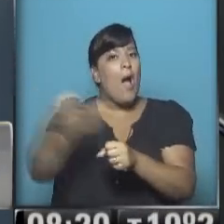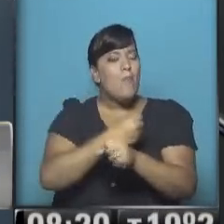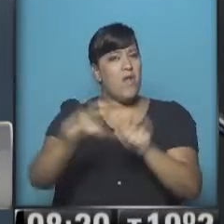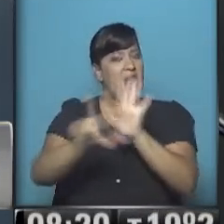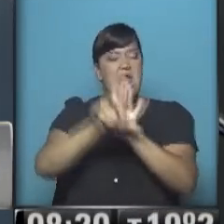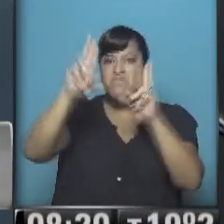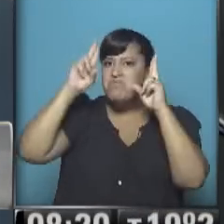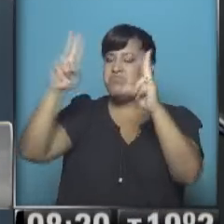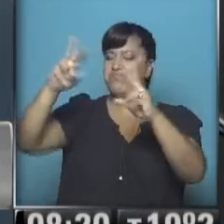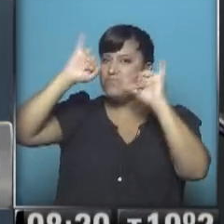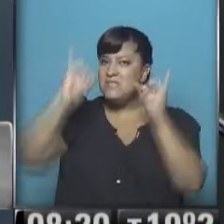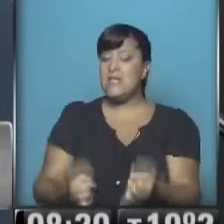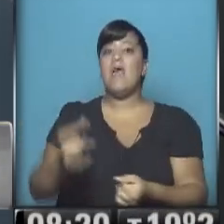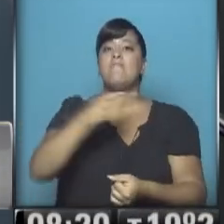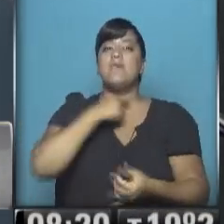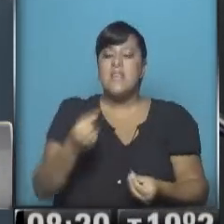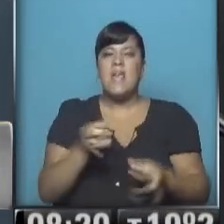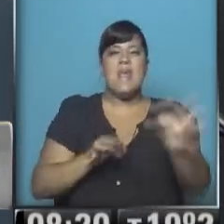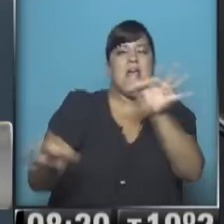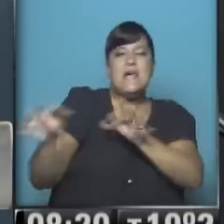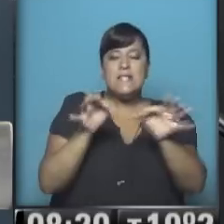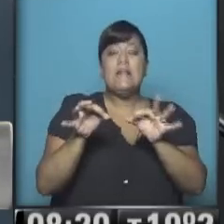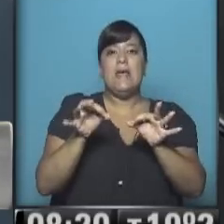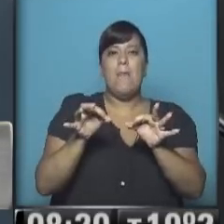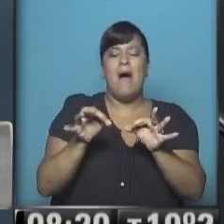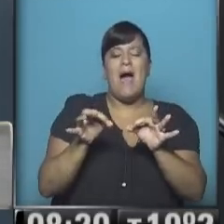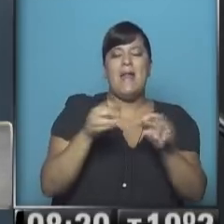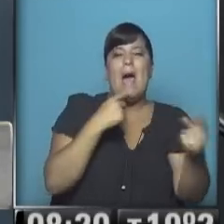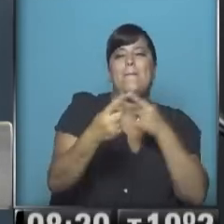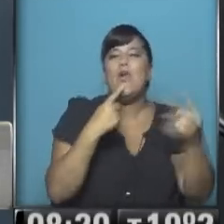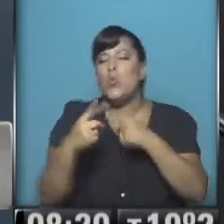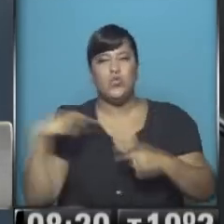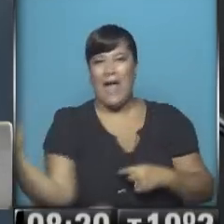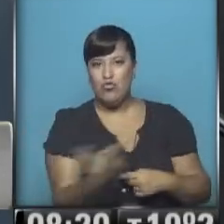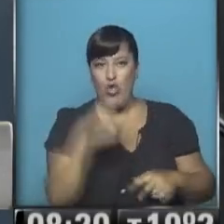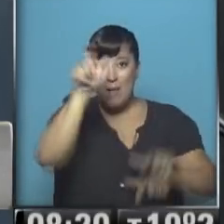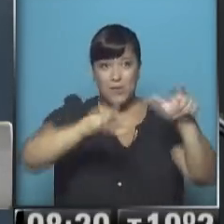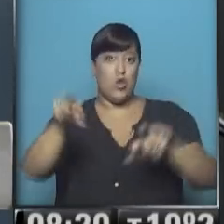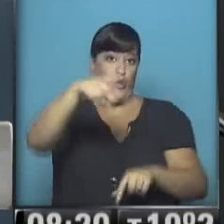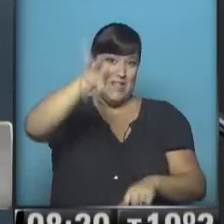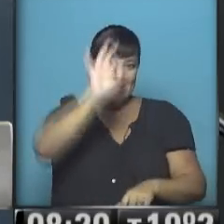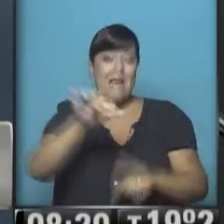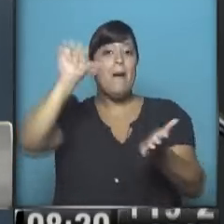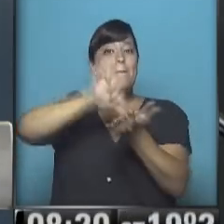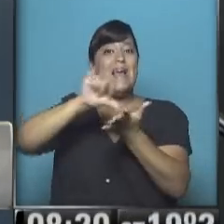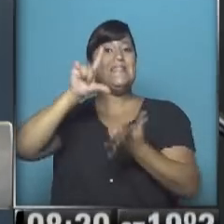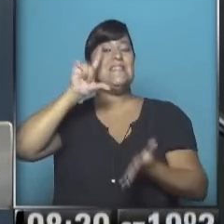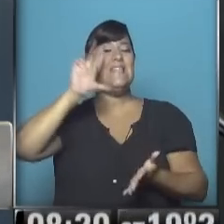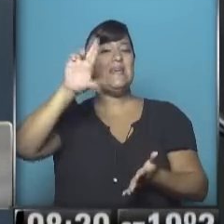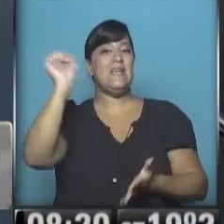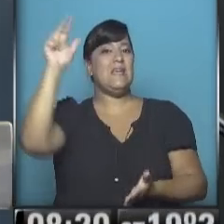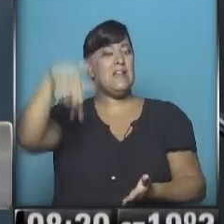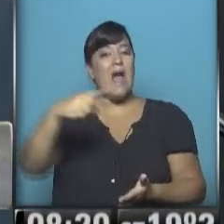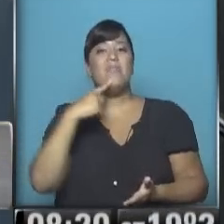de establecer una estrategia para permitir la atoria como ustedes saben Irán no admite la extradicción